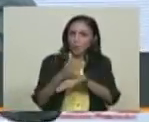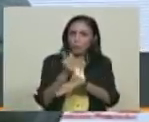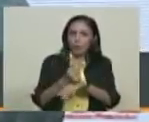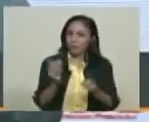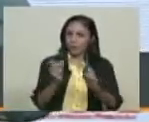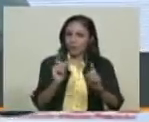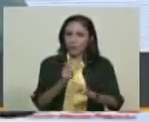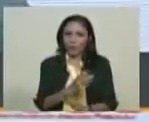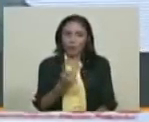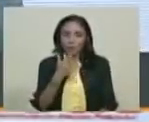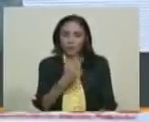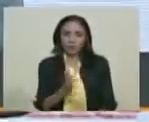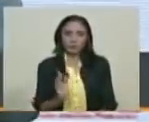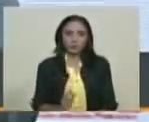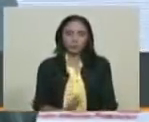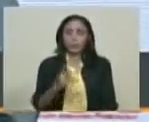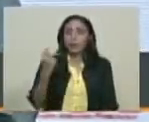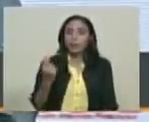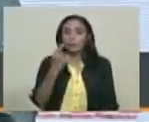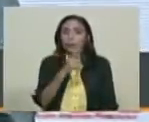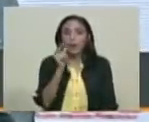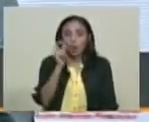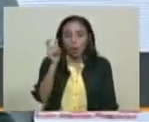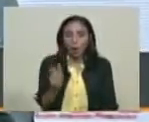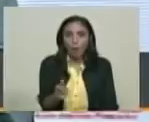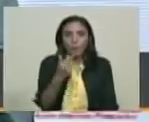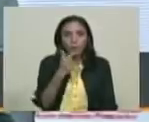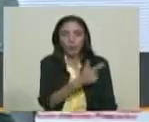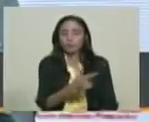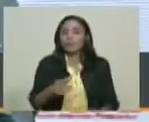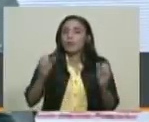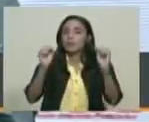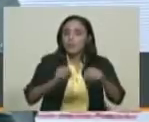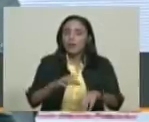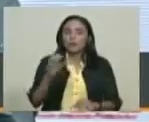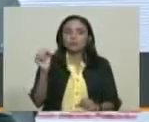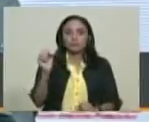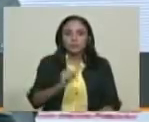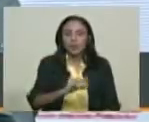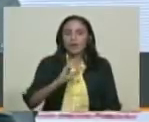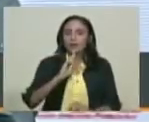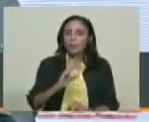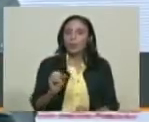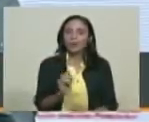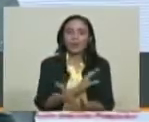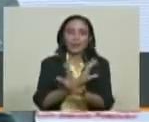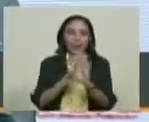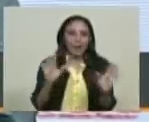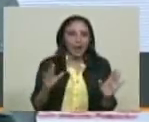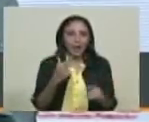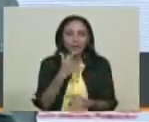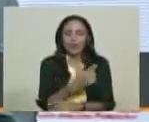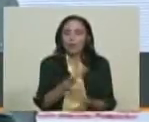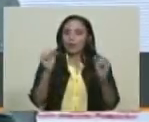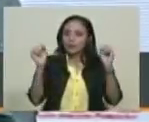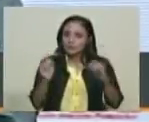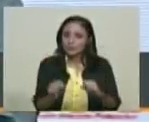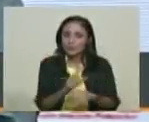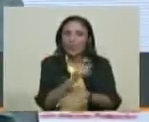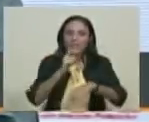Al declararle, el diputado Juan Requesén confirmó de manera